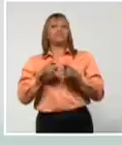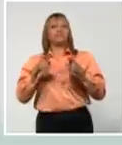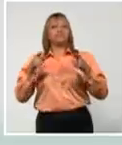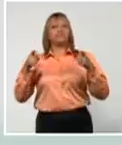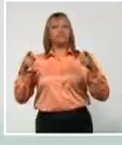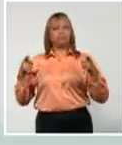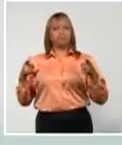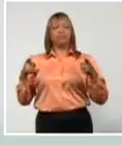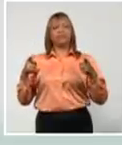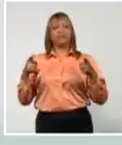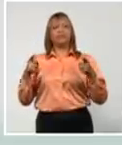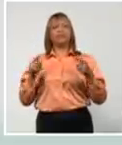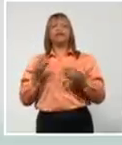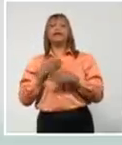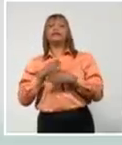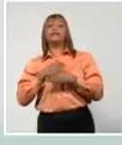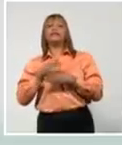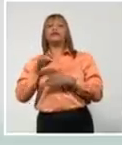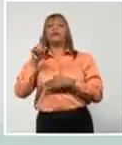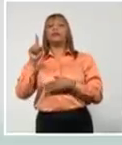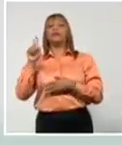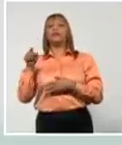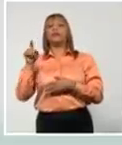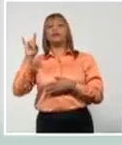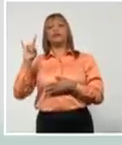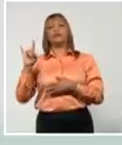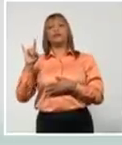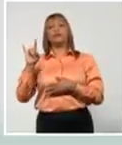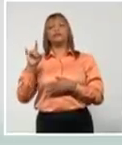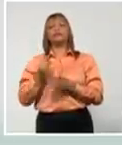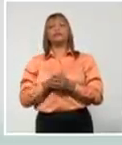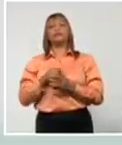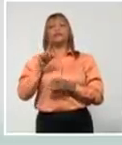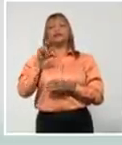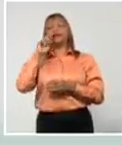una tasa de 1,9. Irán,